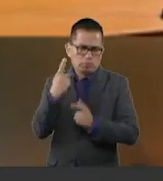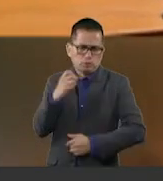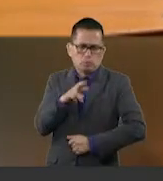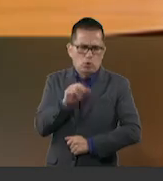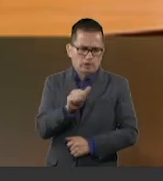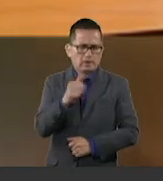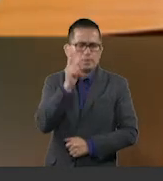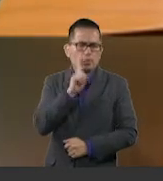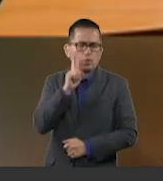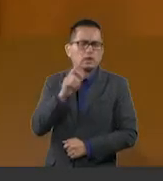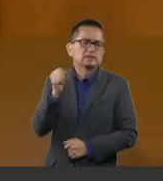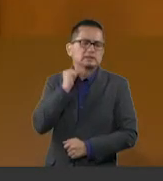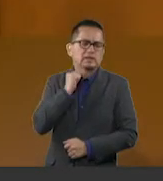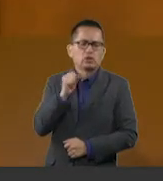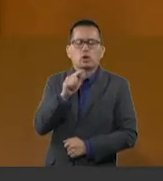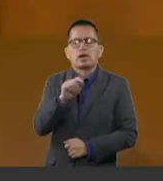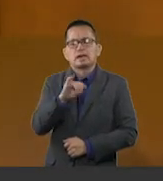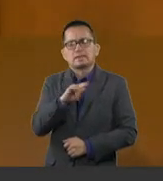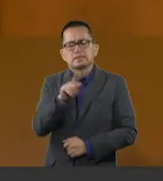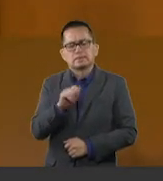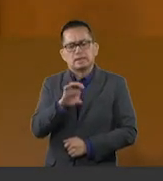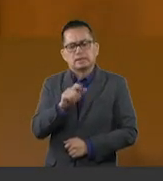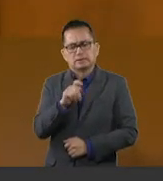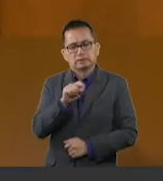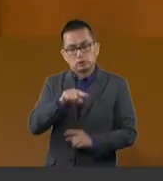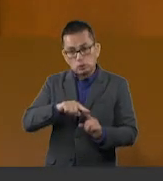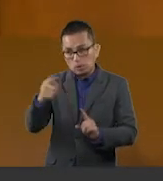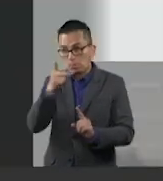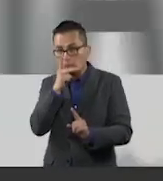estos acontecimientos en los que participó su padre.